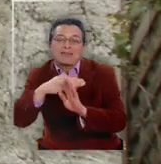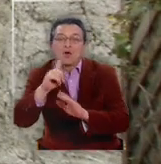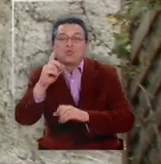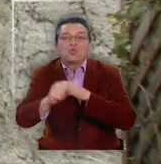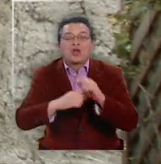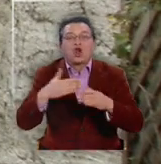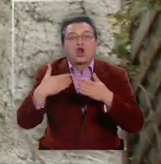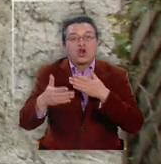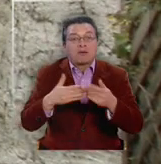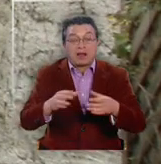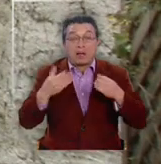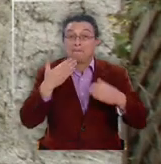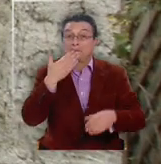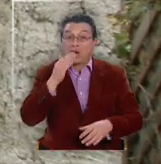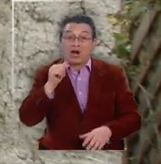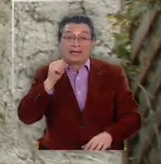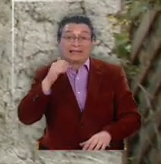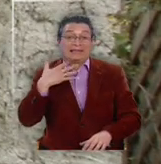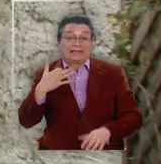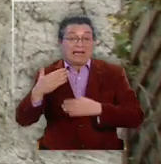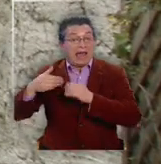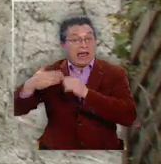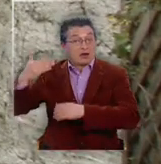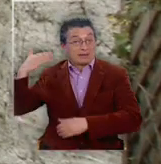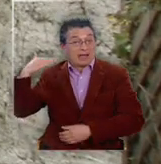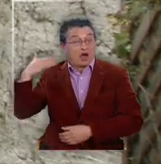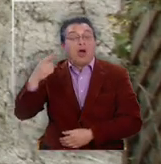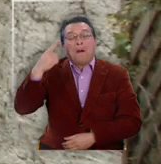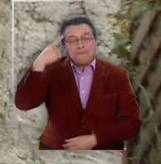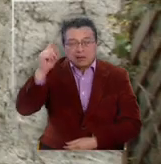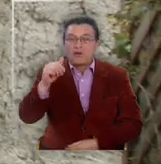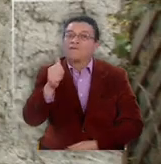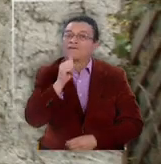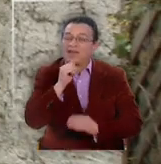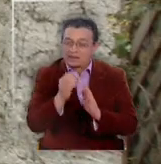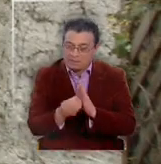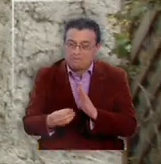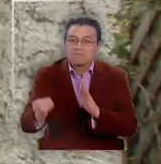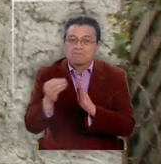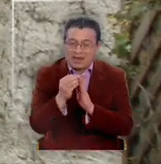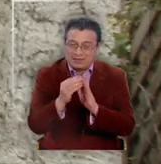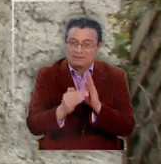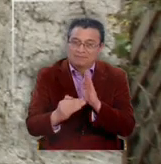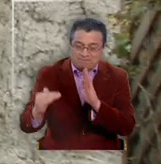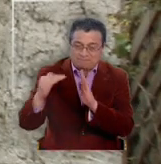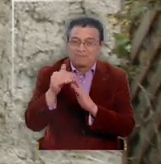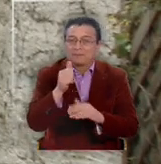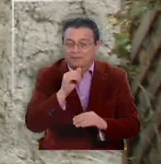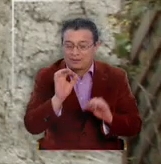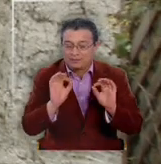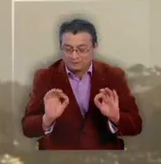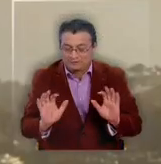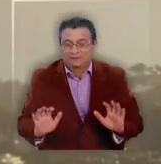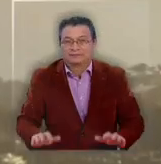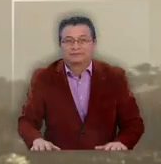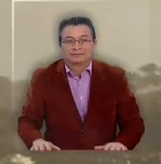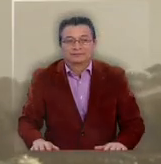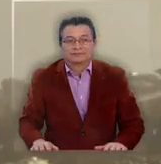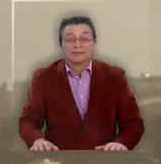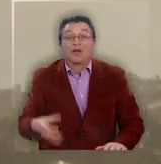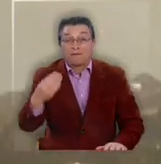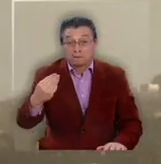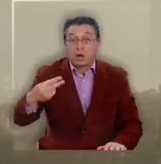que la buena noticia es que estamos mejor que el año pasado, pero todavía el vaso está medio lleno y medio vacío, como muchas veces suele suceder.